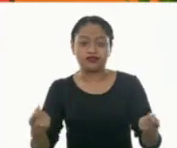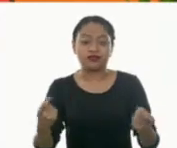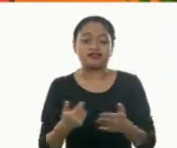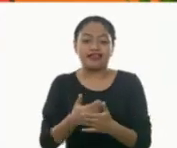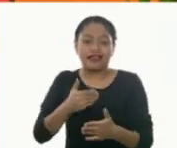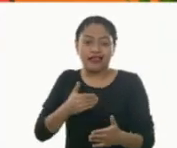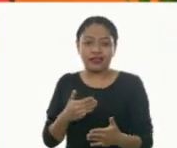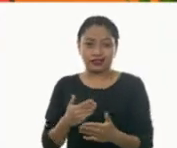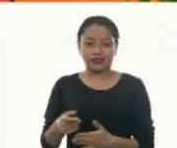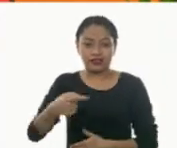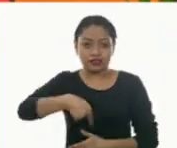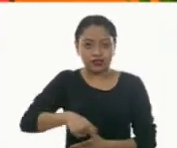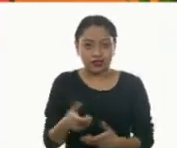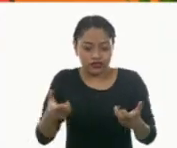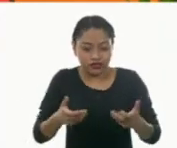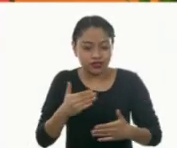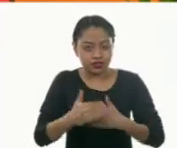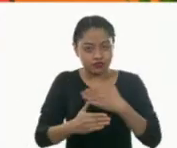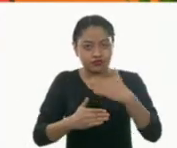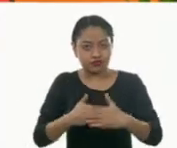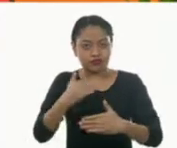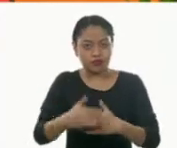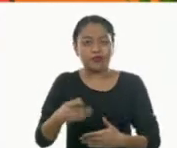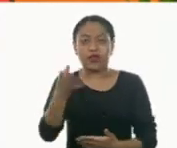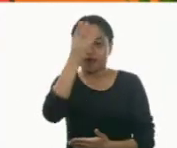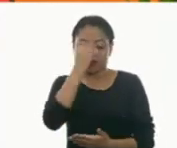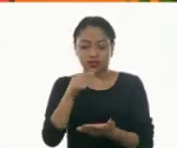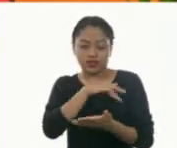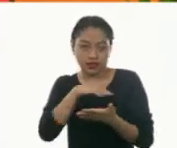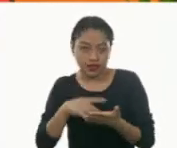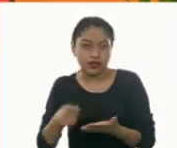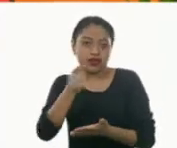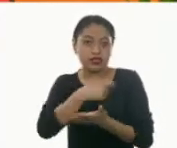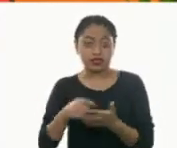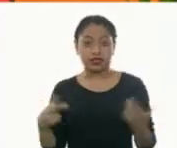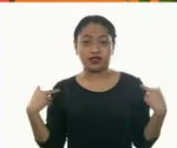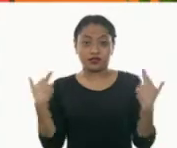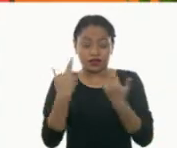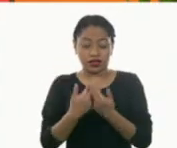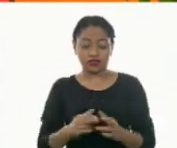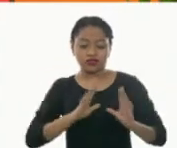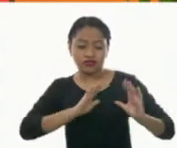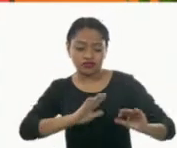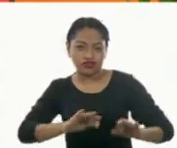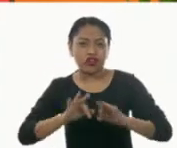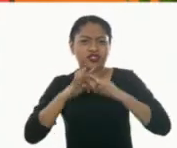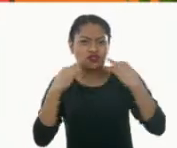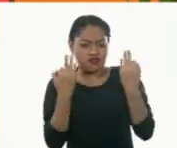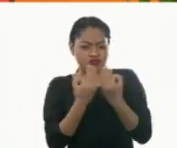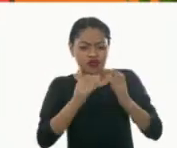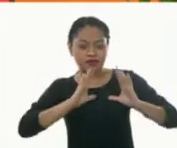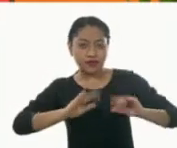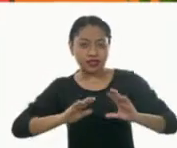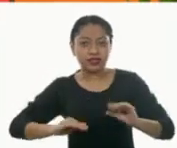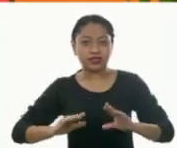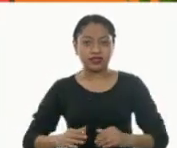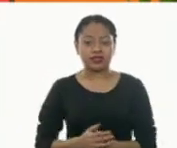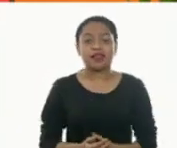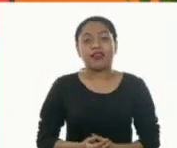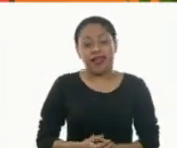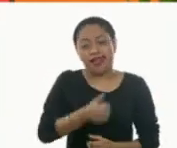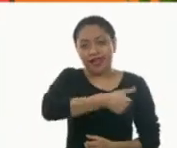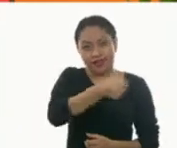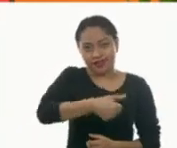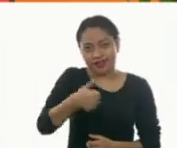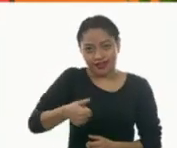un proceso para aprender a leer y a escribir. Nuestras maestras y maestros utilizaron diferentes estrategias para enseñarnos y cada